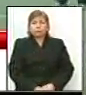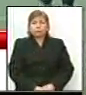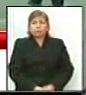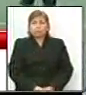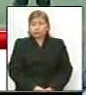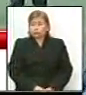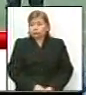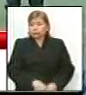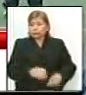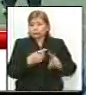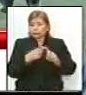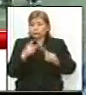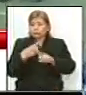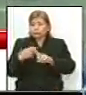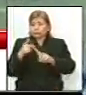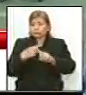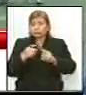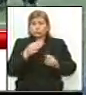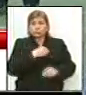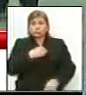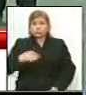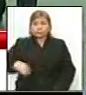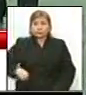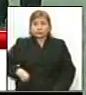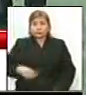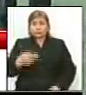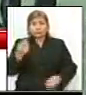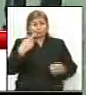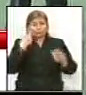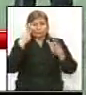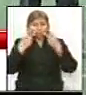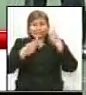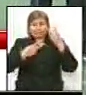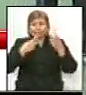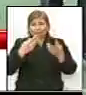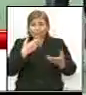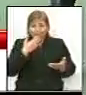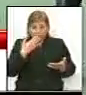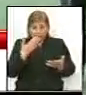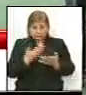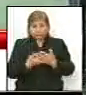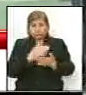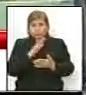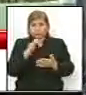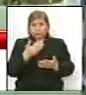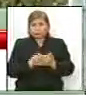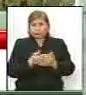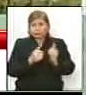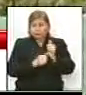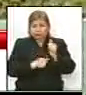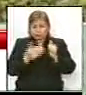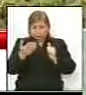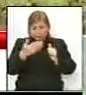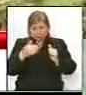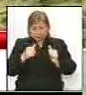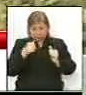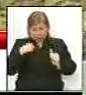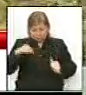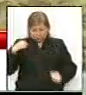bueno, de los diferentes ministerios que nos han visitado, tenga muy, y todos los hermanos